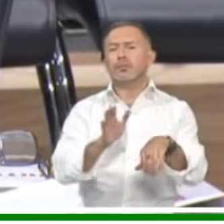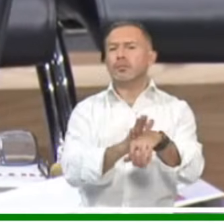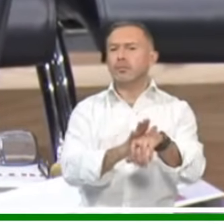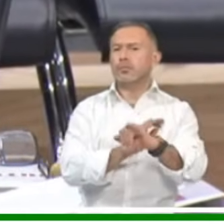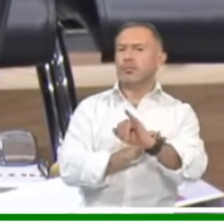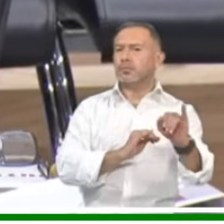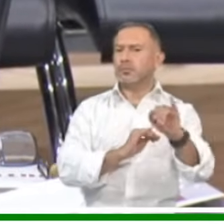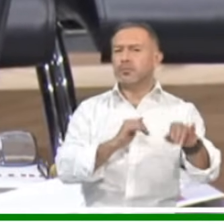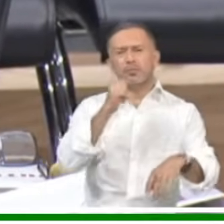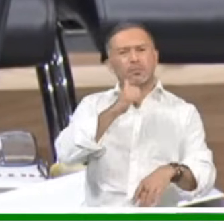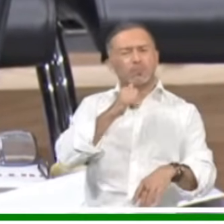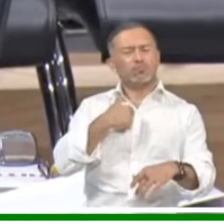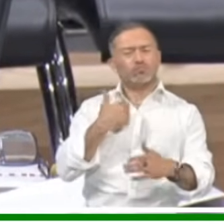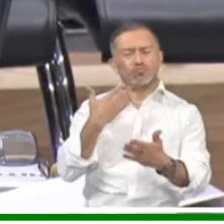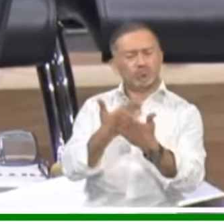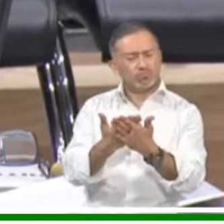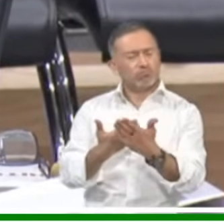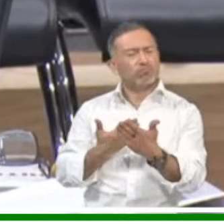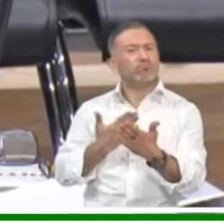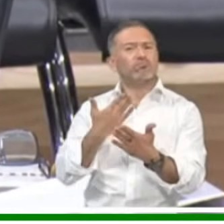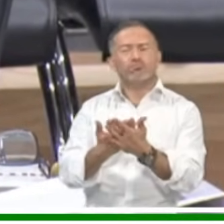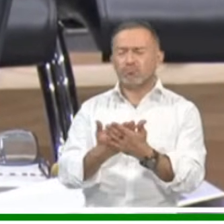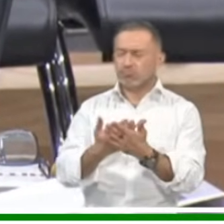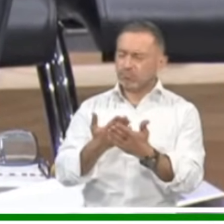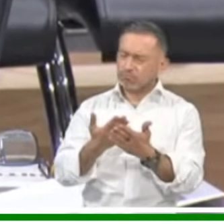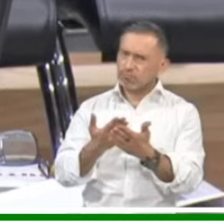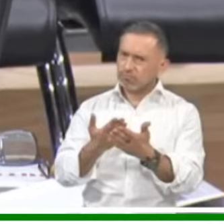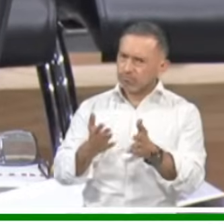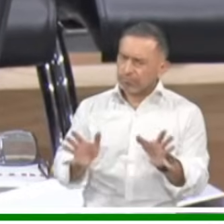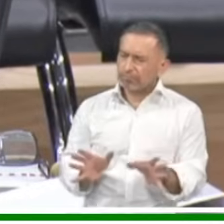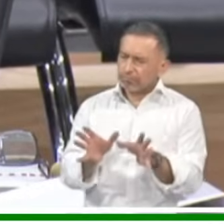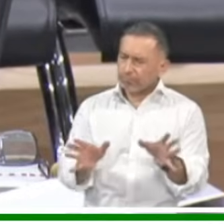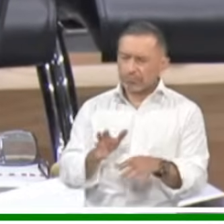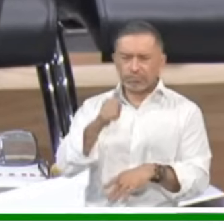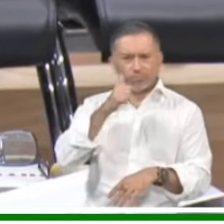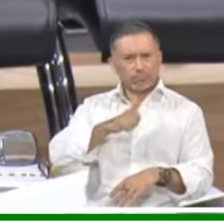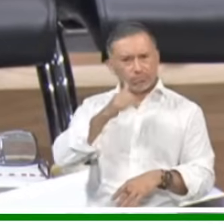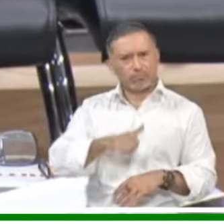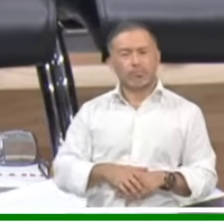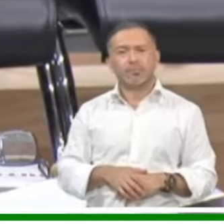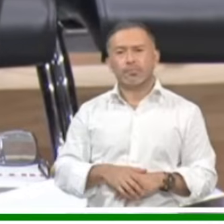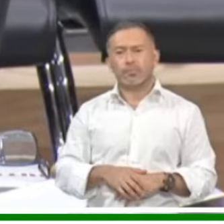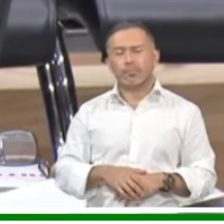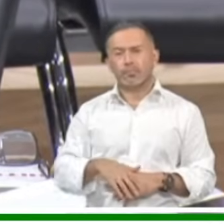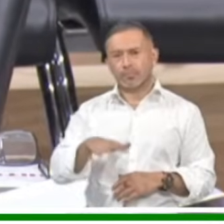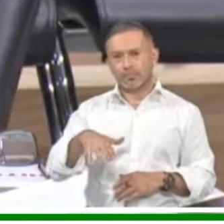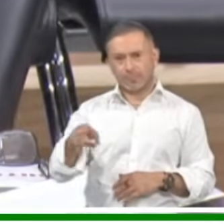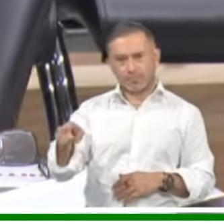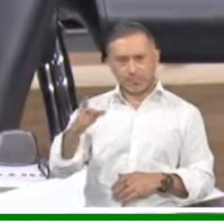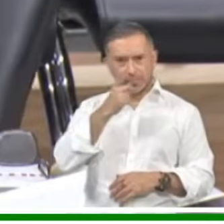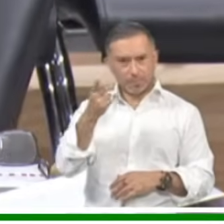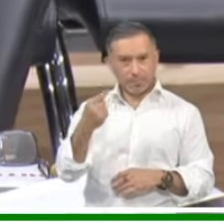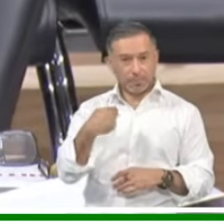impulsado permanentemente. Y en la experiencia que hemos tenido, como dice, que me gustan